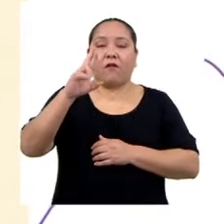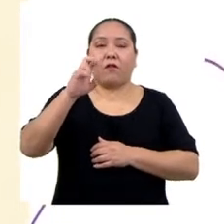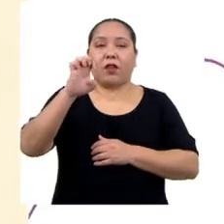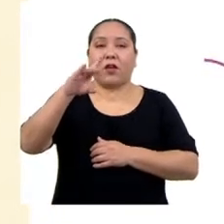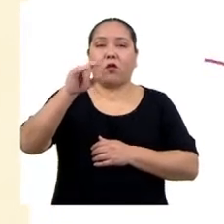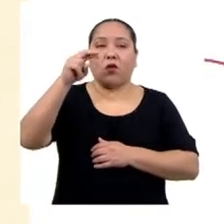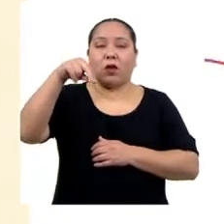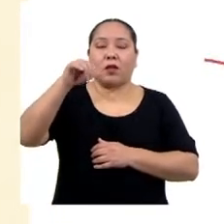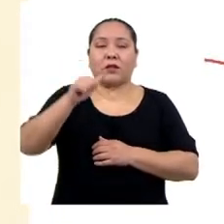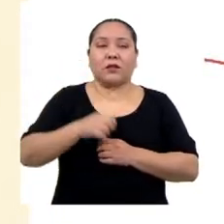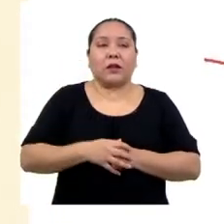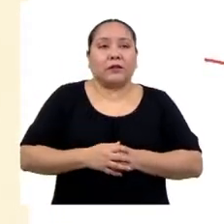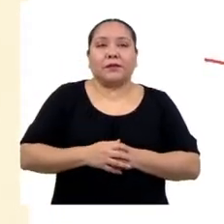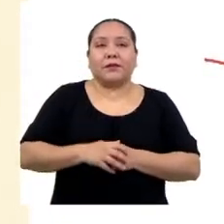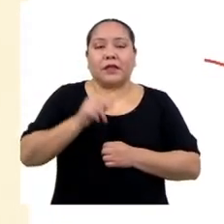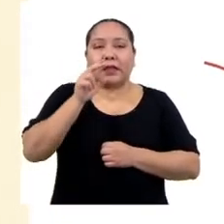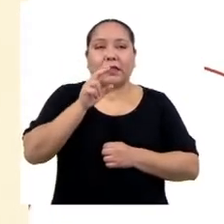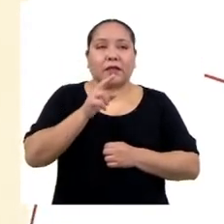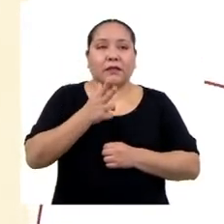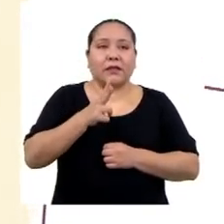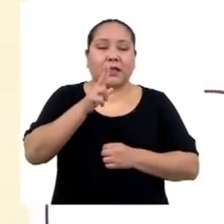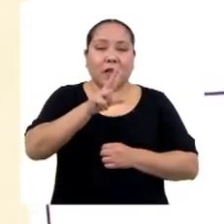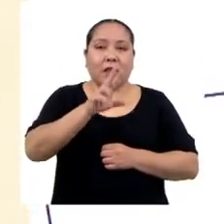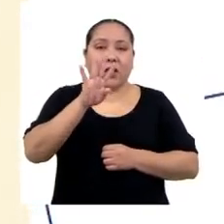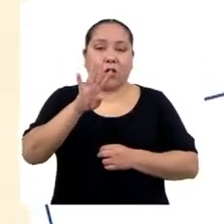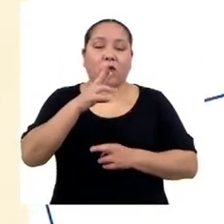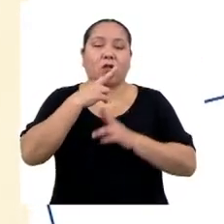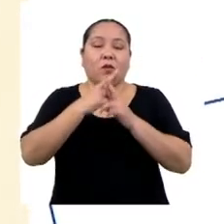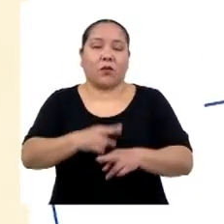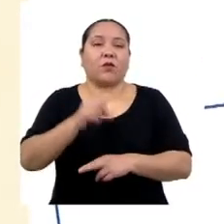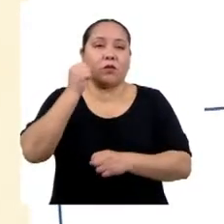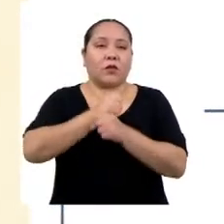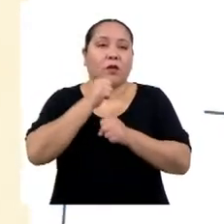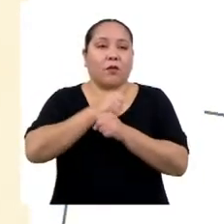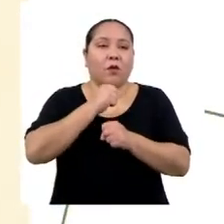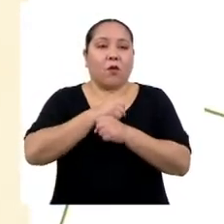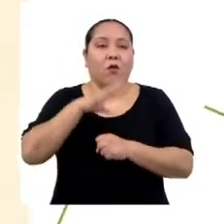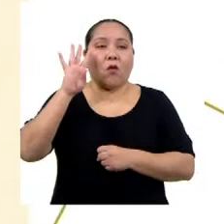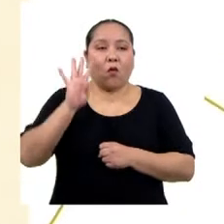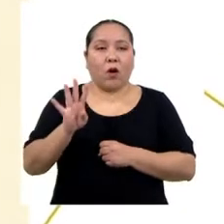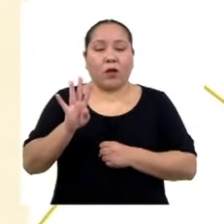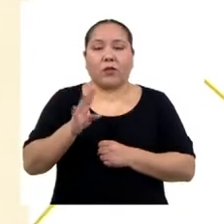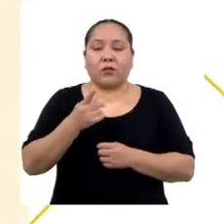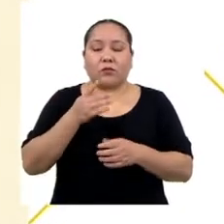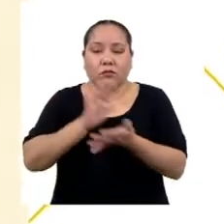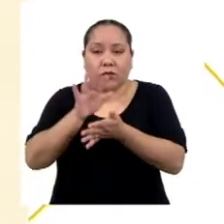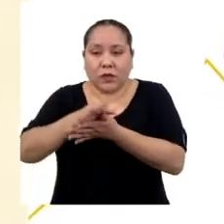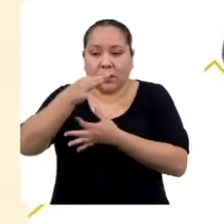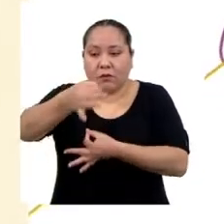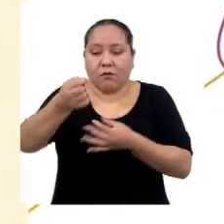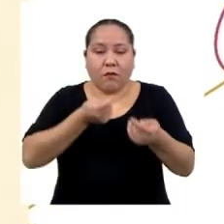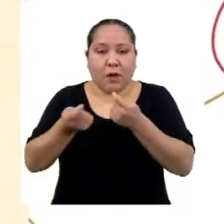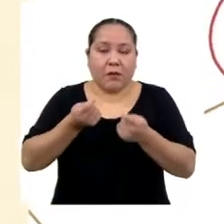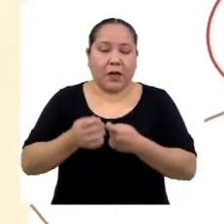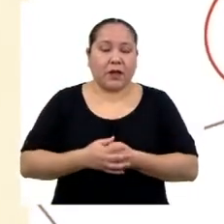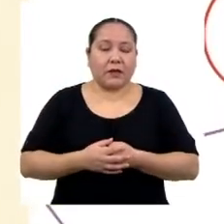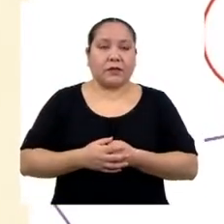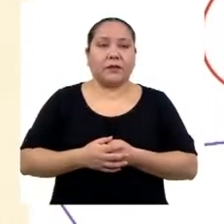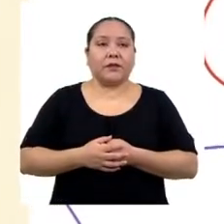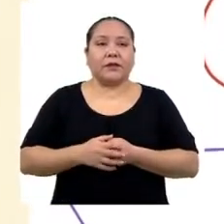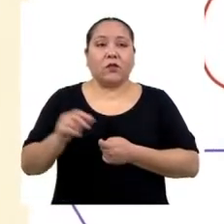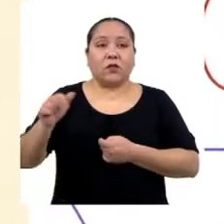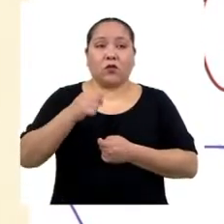desplazamiento? 34 respondieron por trabajo. 4 dijeron que debido a gestiones o trámites.